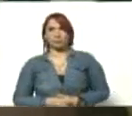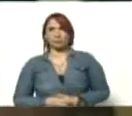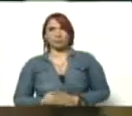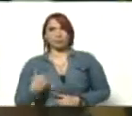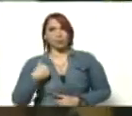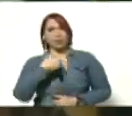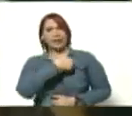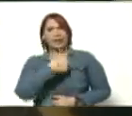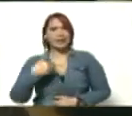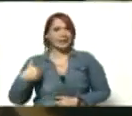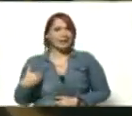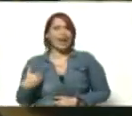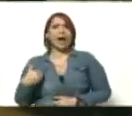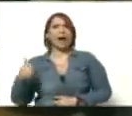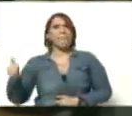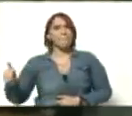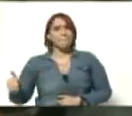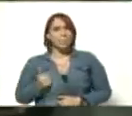aprovechar.